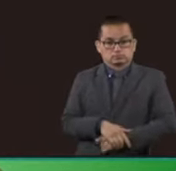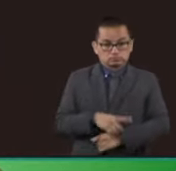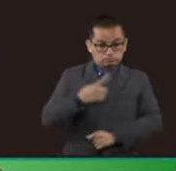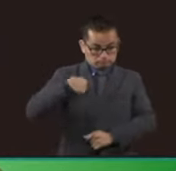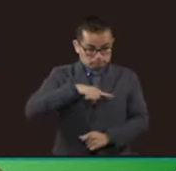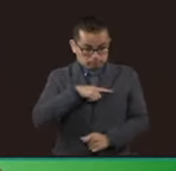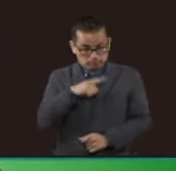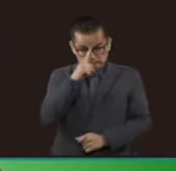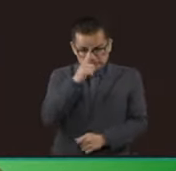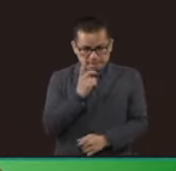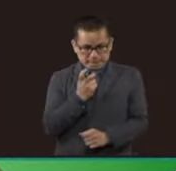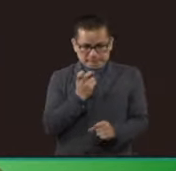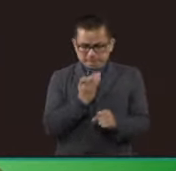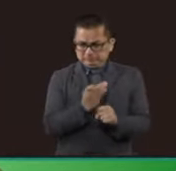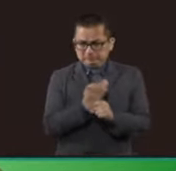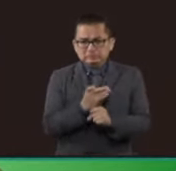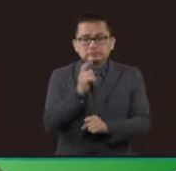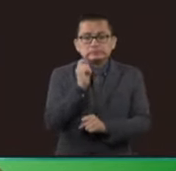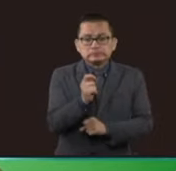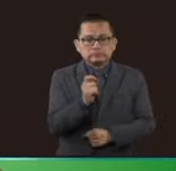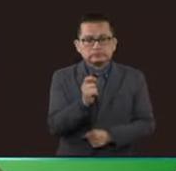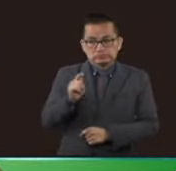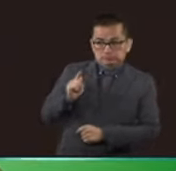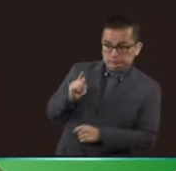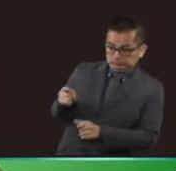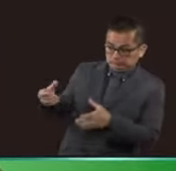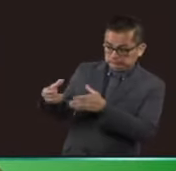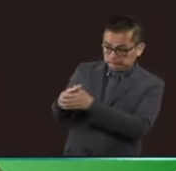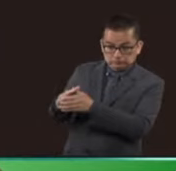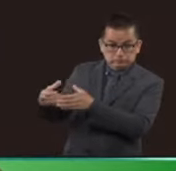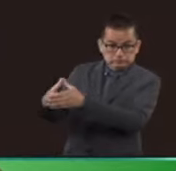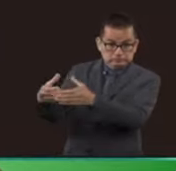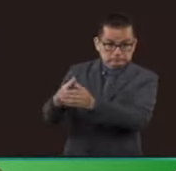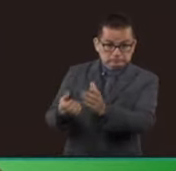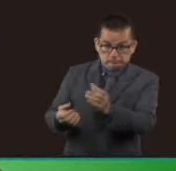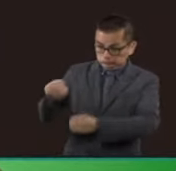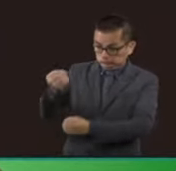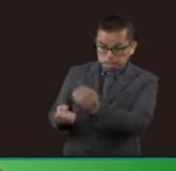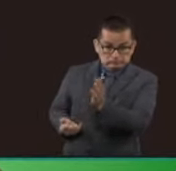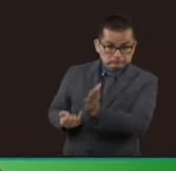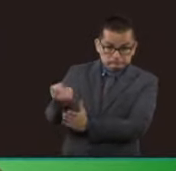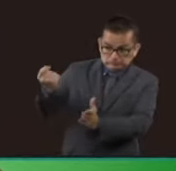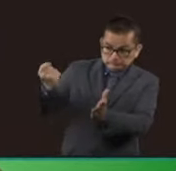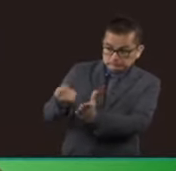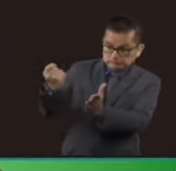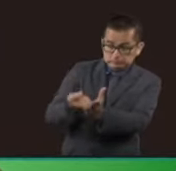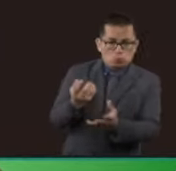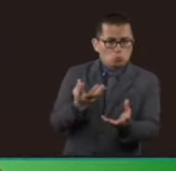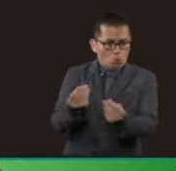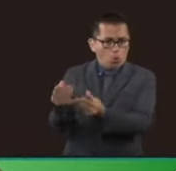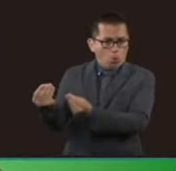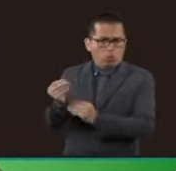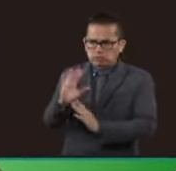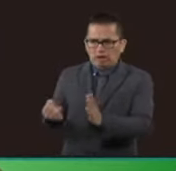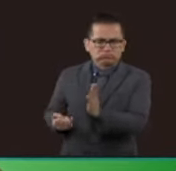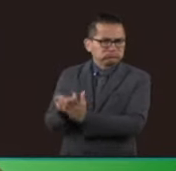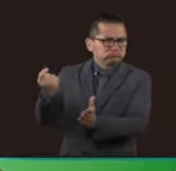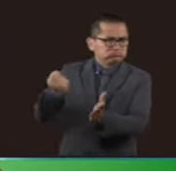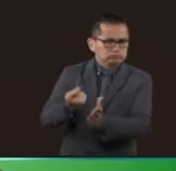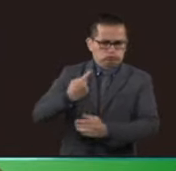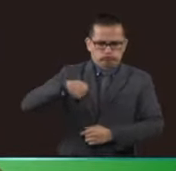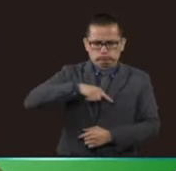desacato de las numerosas suspensiones derivadas de juicios de Amparo que